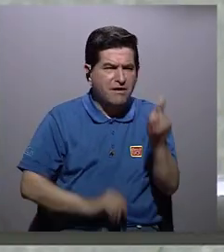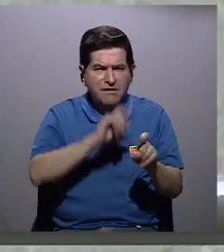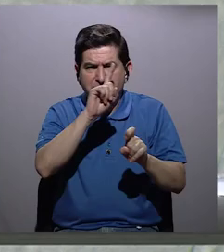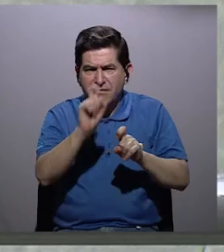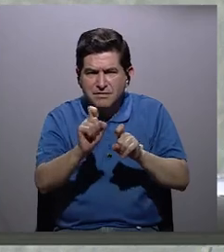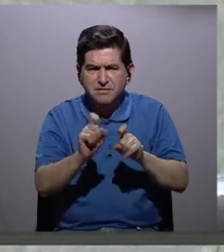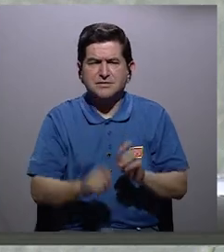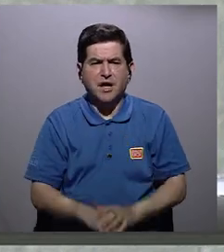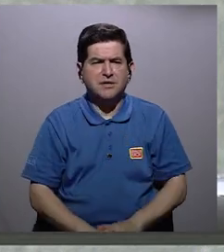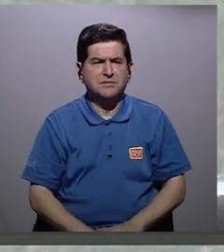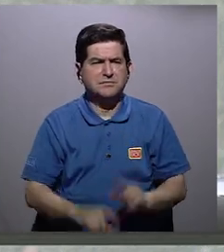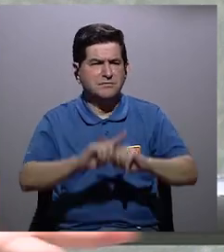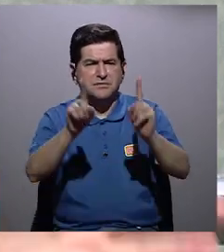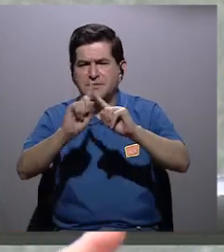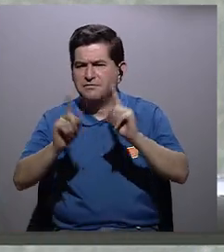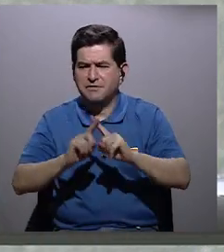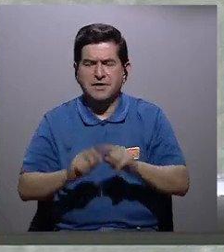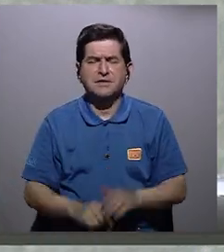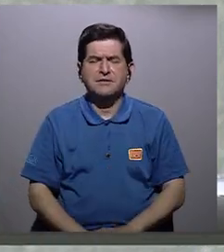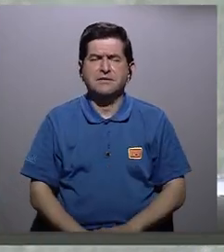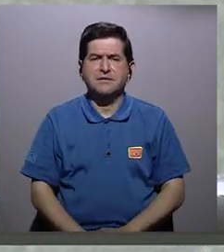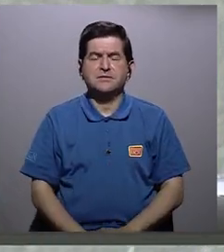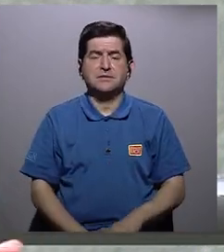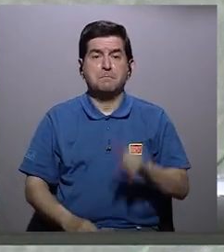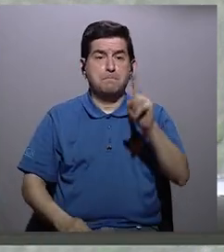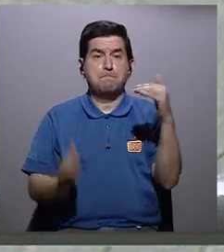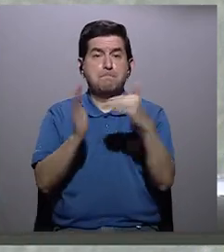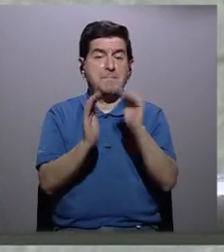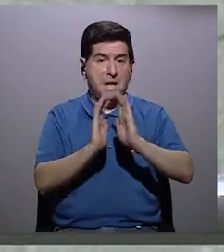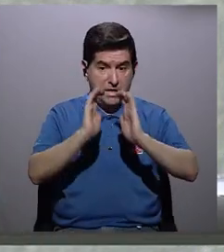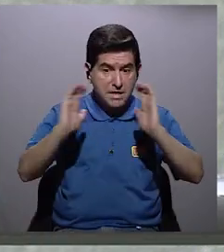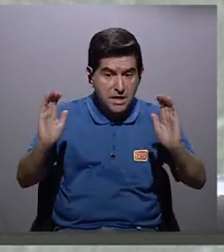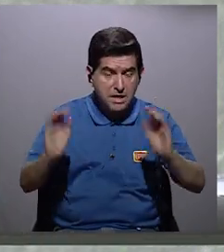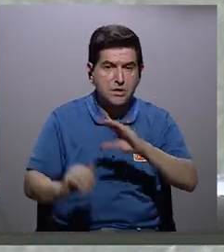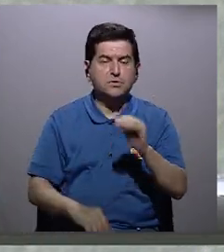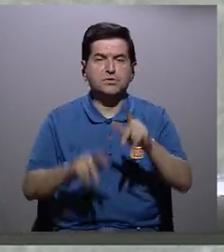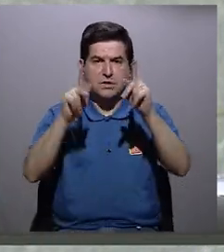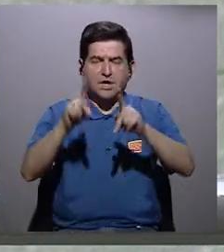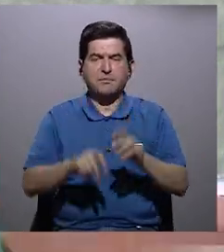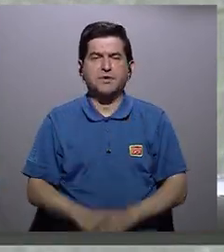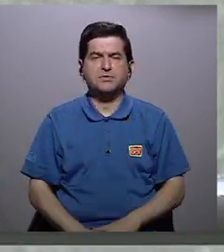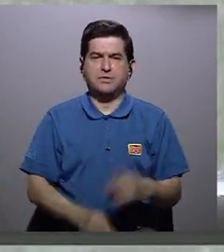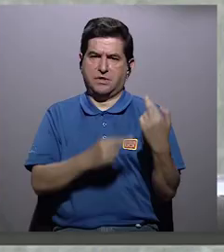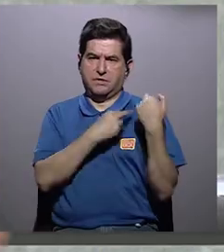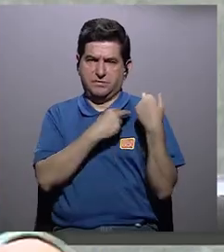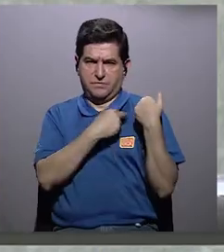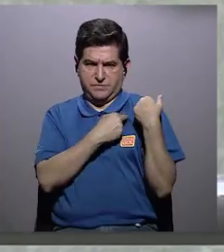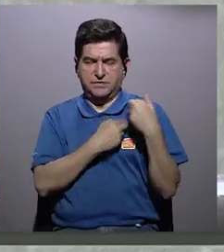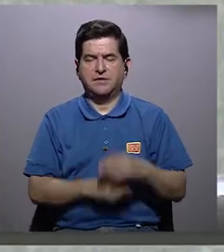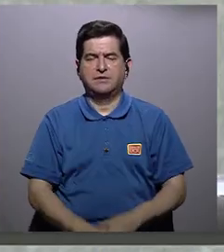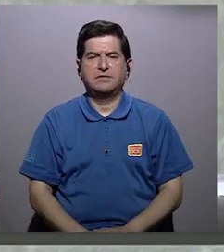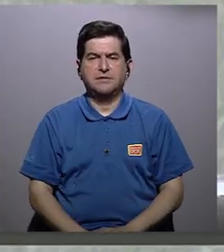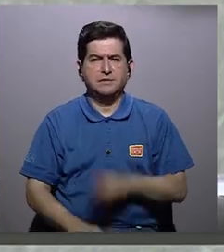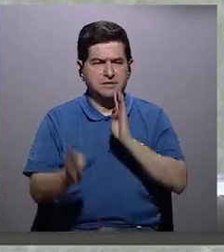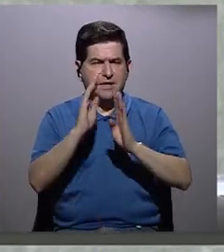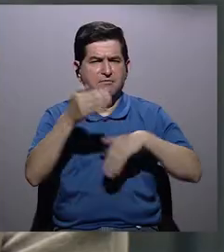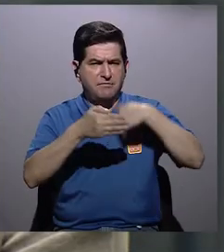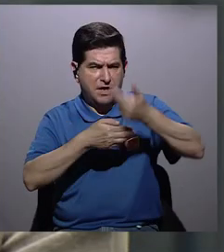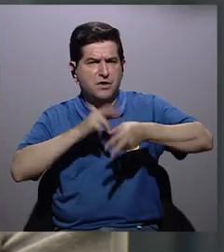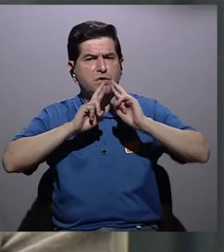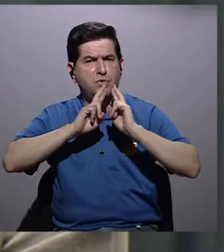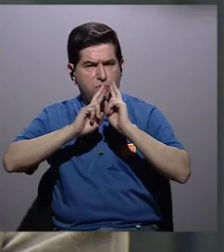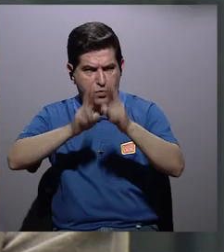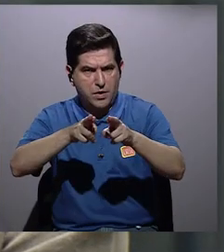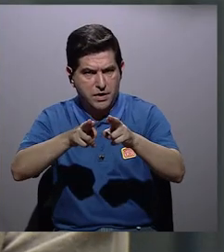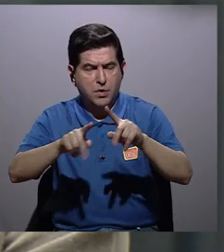se hicieron consultas a más de 1,000 niños, ¿verdad? Y también a sus cuidadores. De estos resultados, que ahorita vamos a hablar un poco